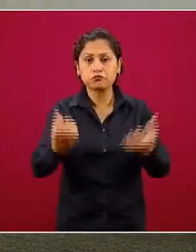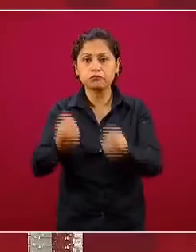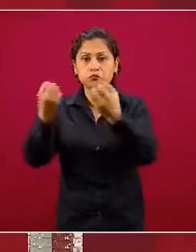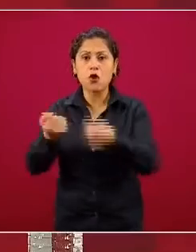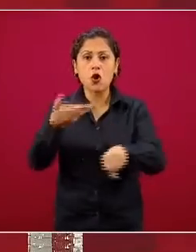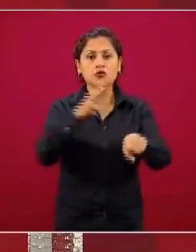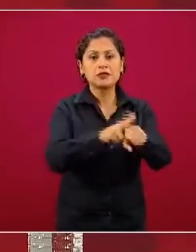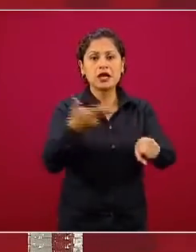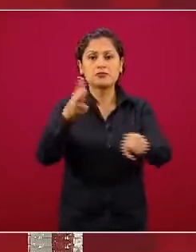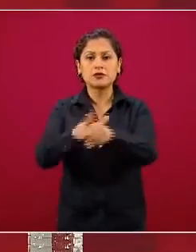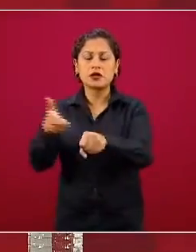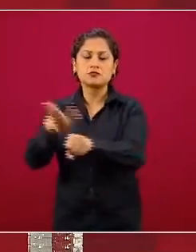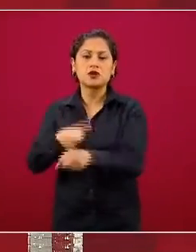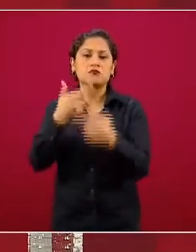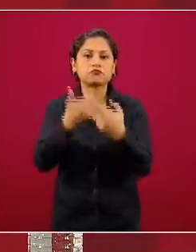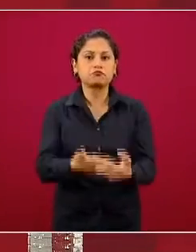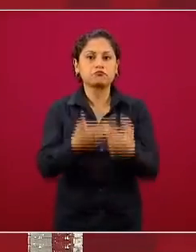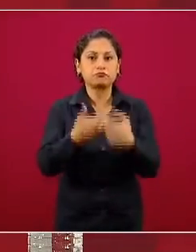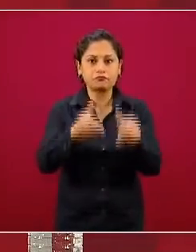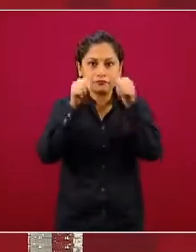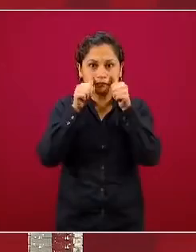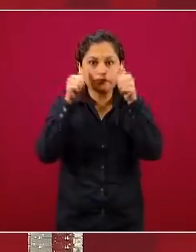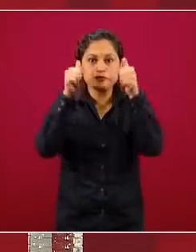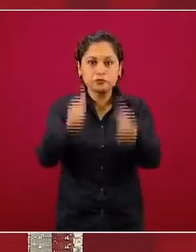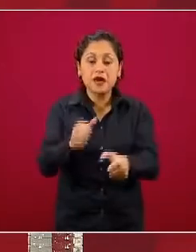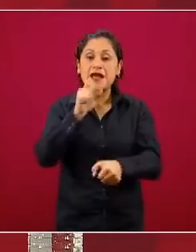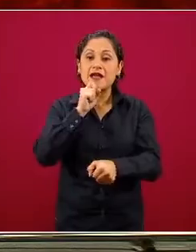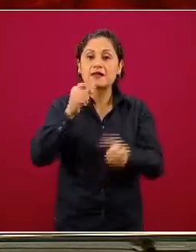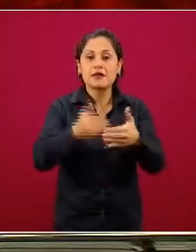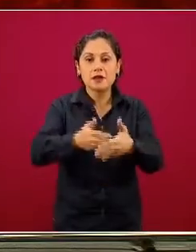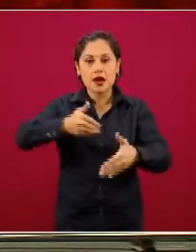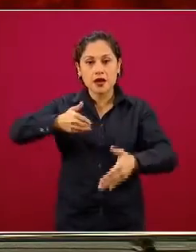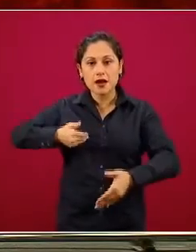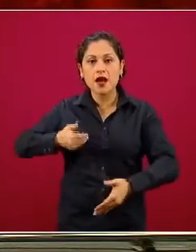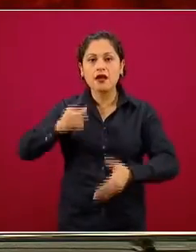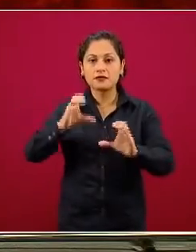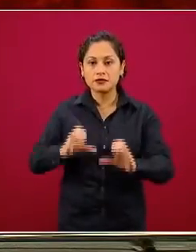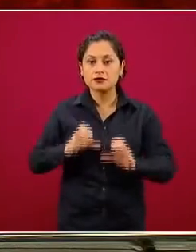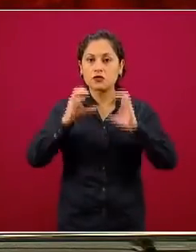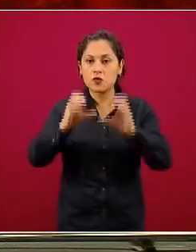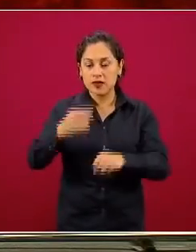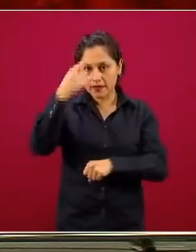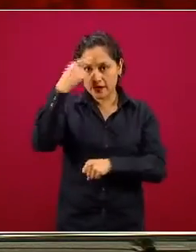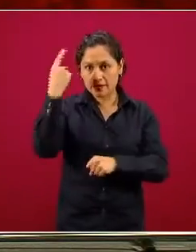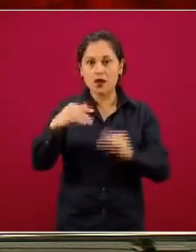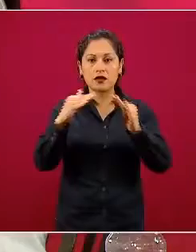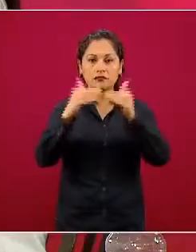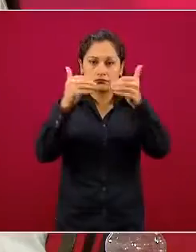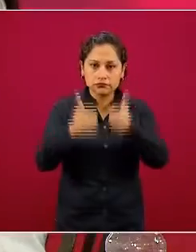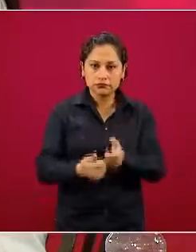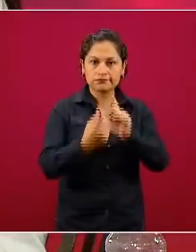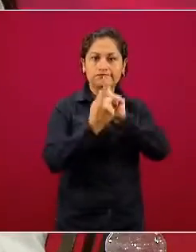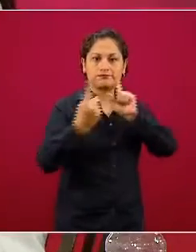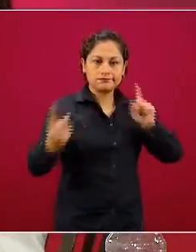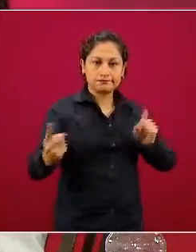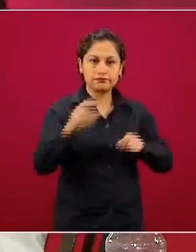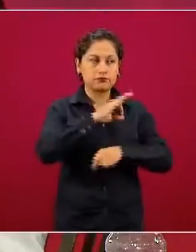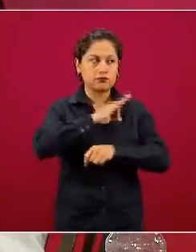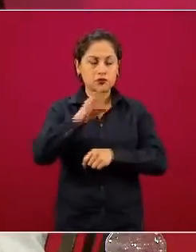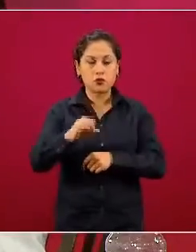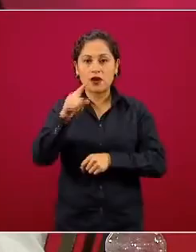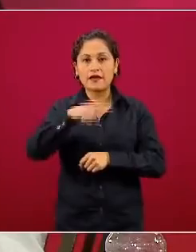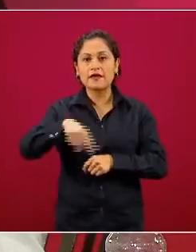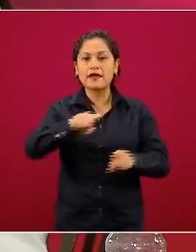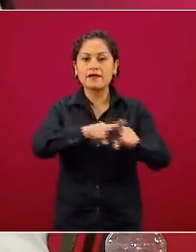hospitales y de generar las condiciones preventivas para que con la sana distancia, el quedarnos en casa, no tengamos